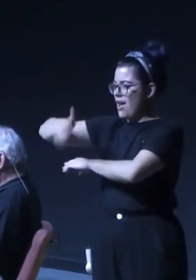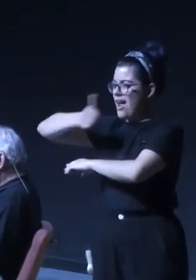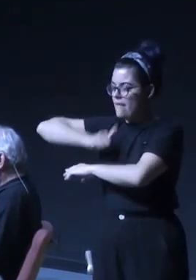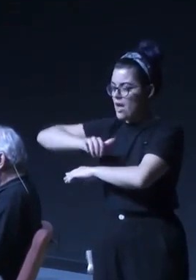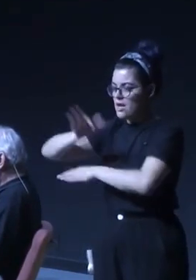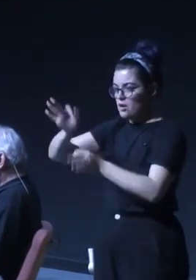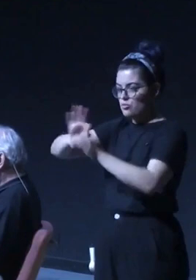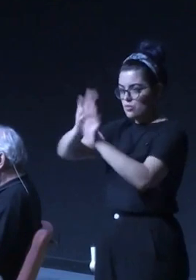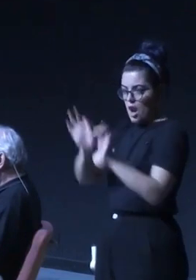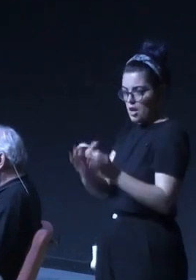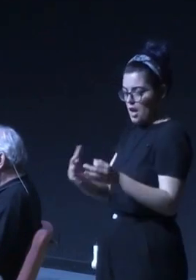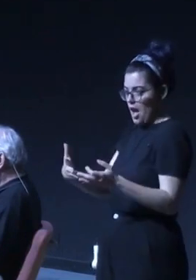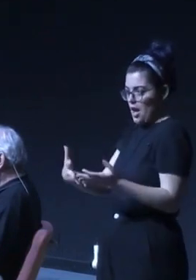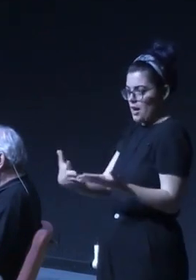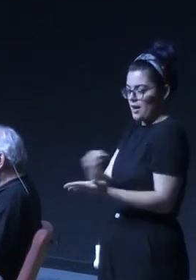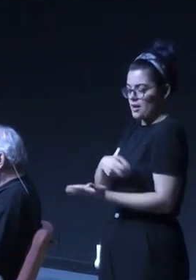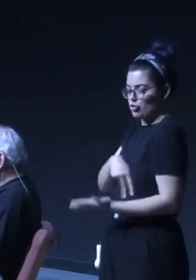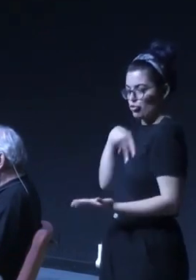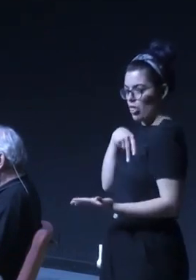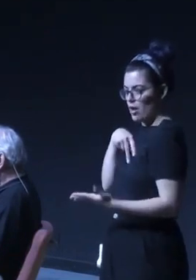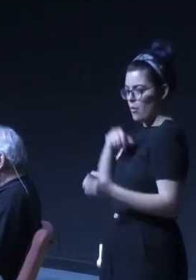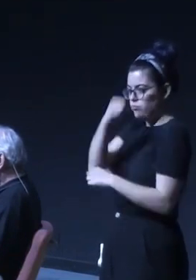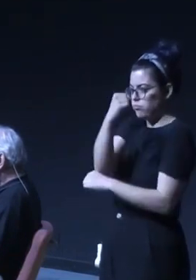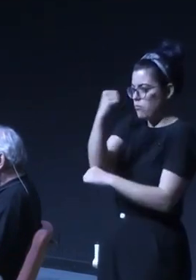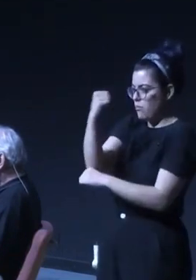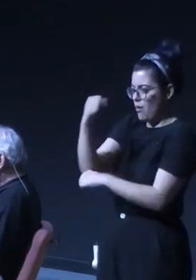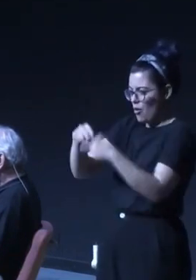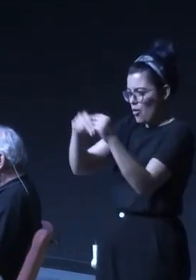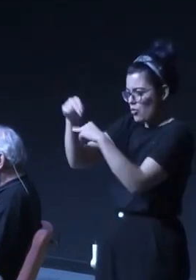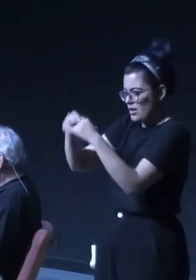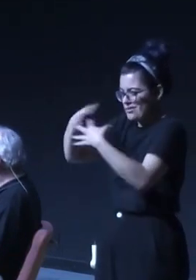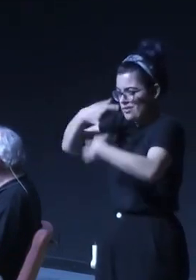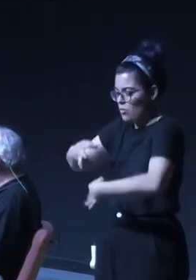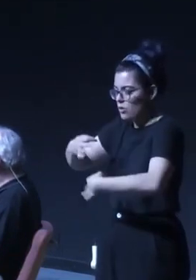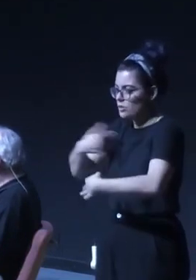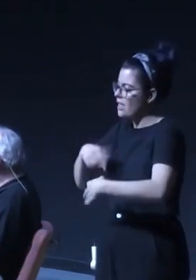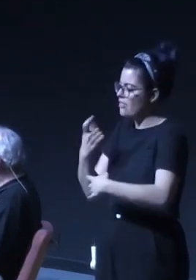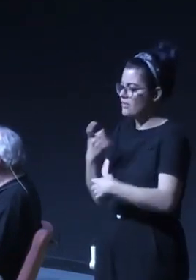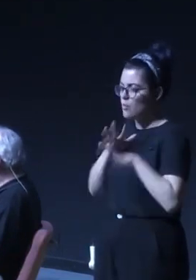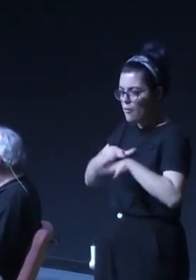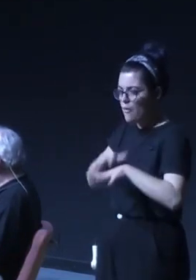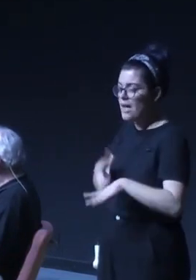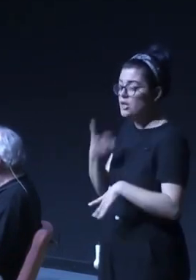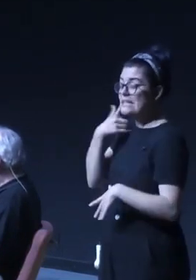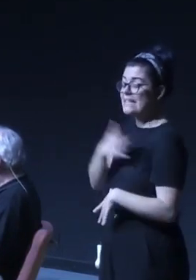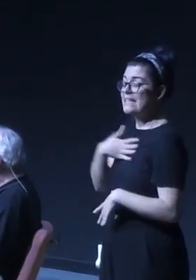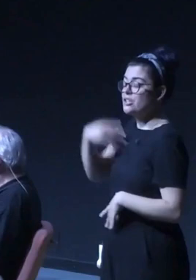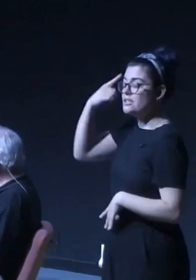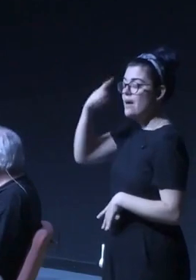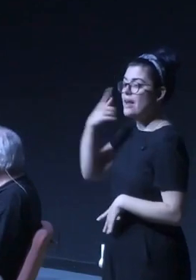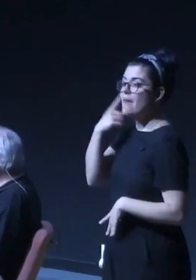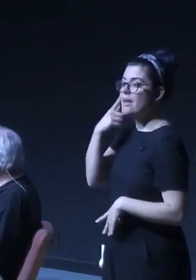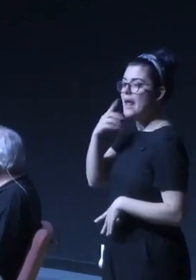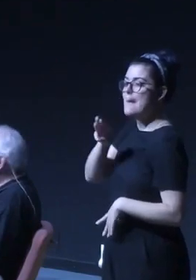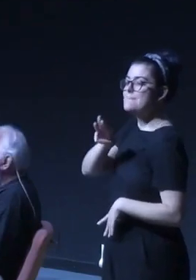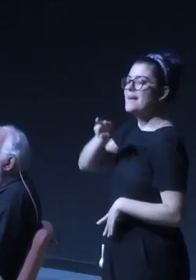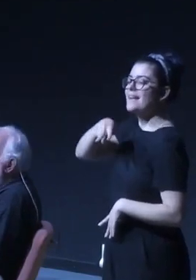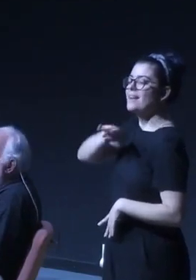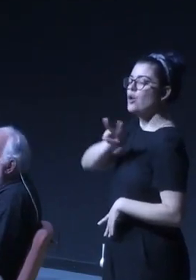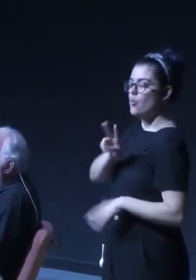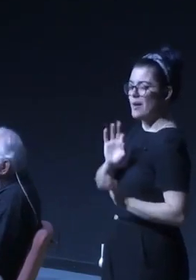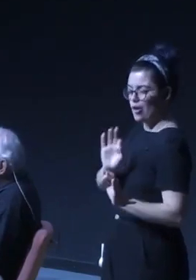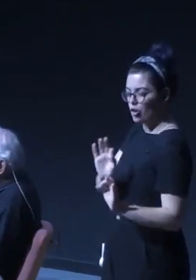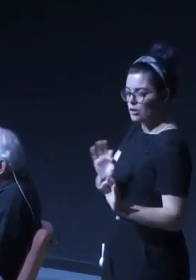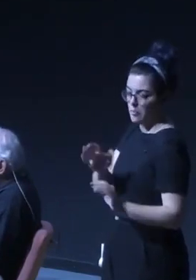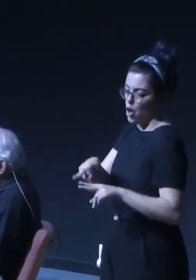¿no? En principio me gustaría saber cuál es la respuesta de los políticos de este país, en concreto del PNV, y